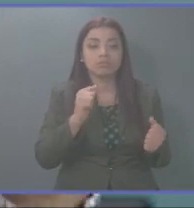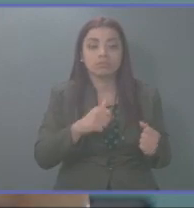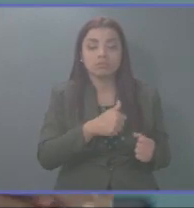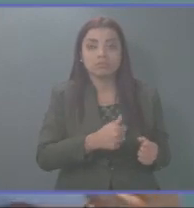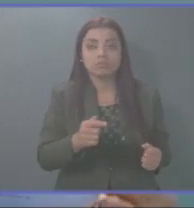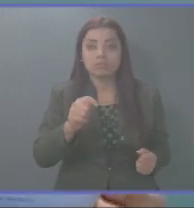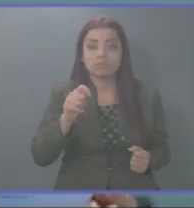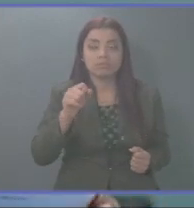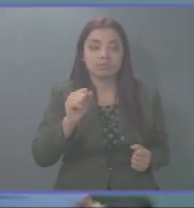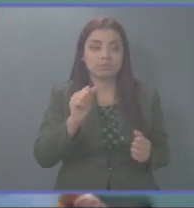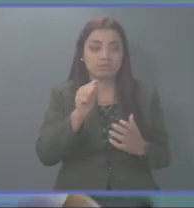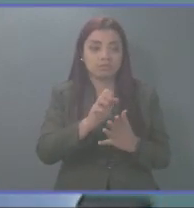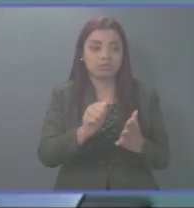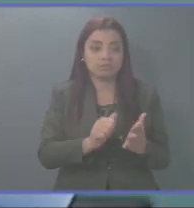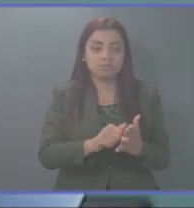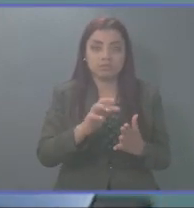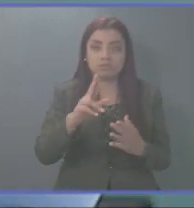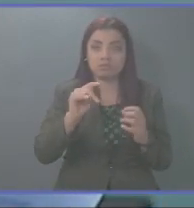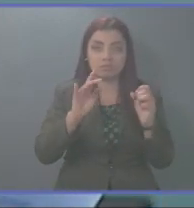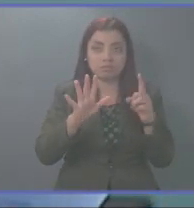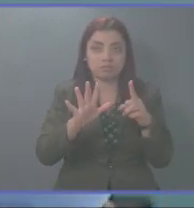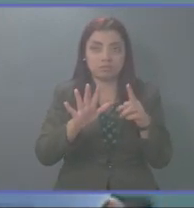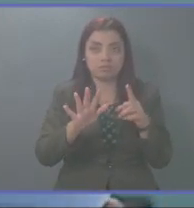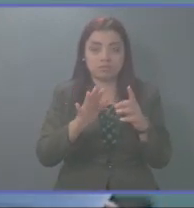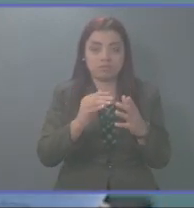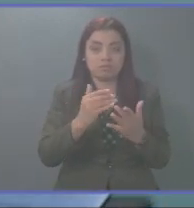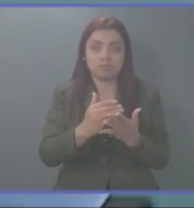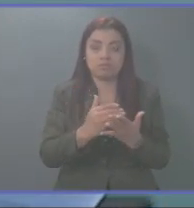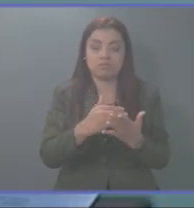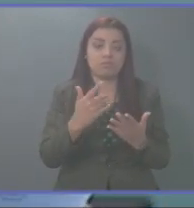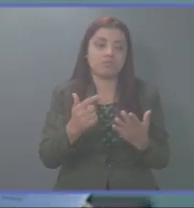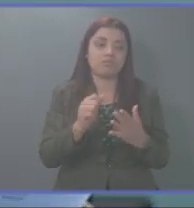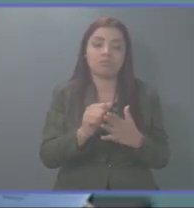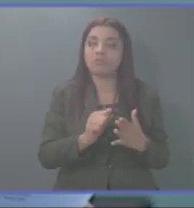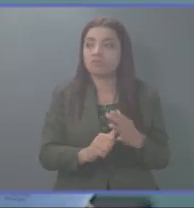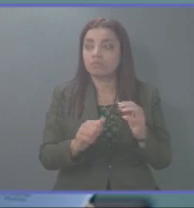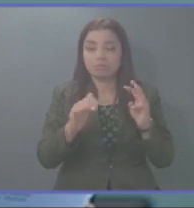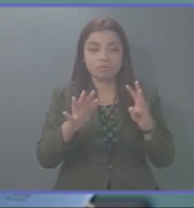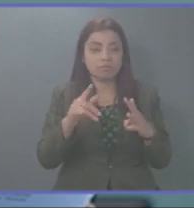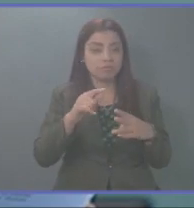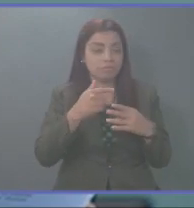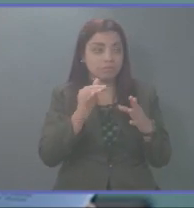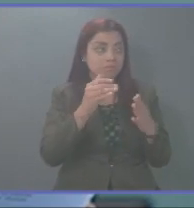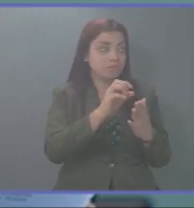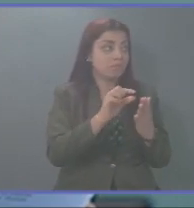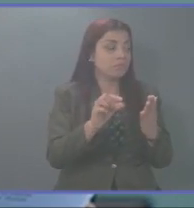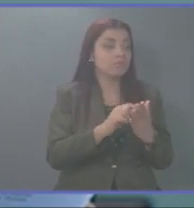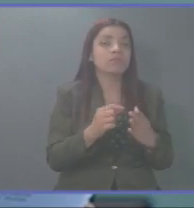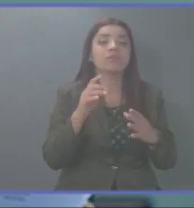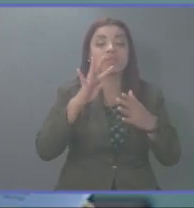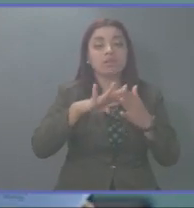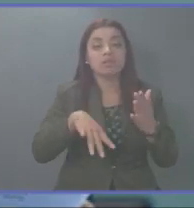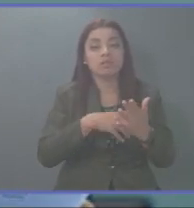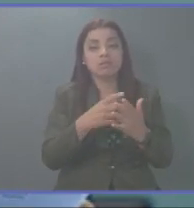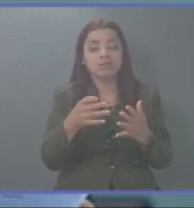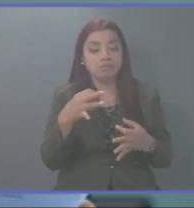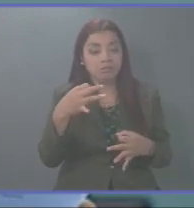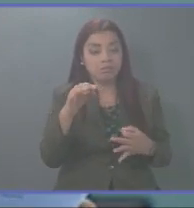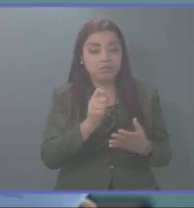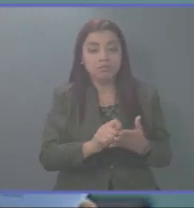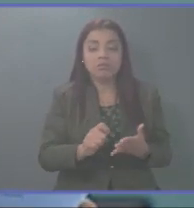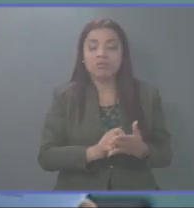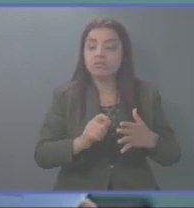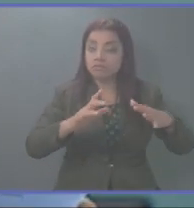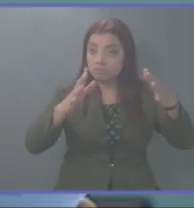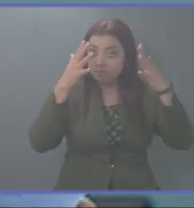tribunal. Artículo 6. Refórmase el artículo 8 de la siguiente manera. Artículo 8. El formulario en el que se expresará la